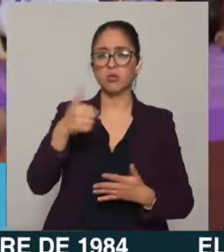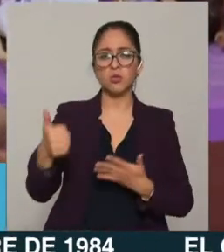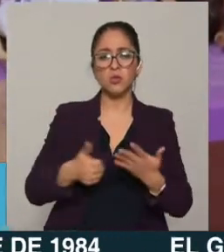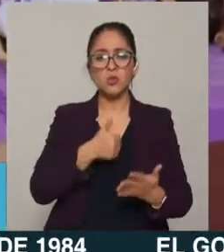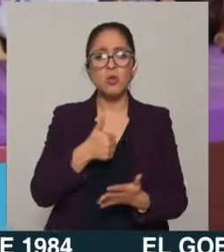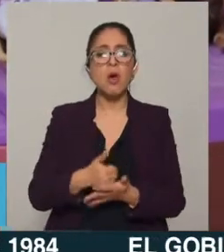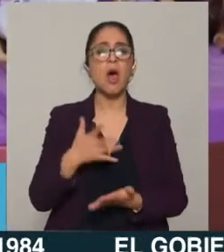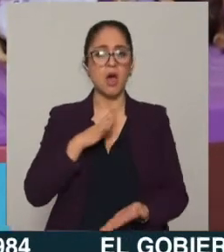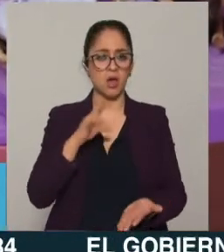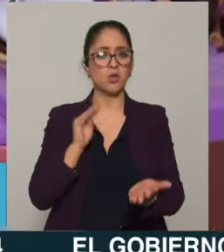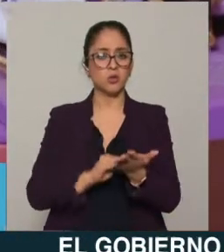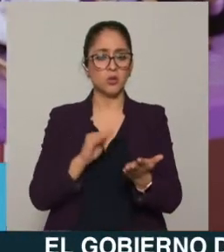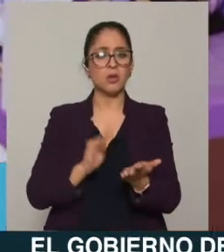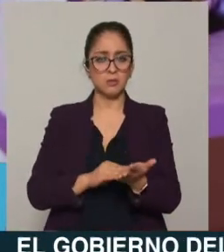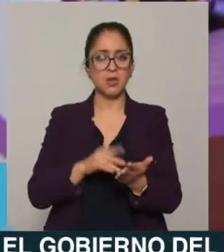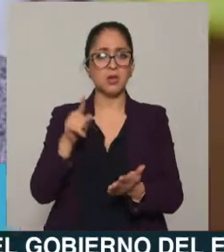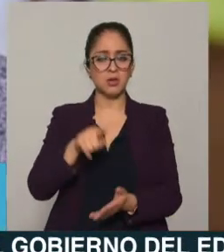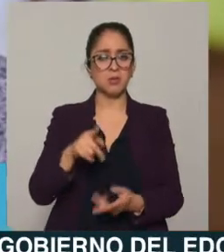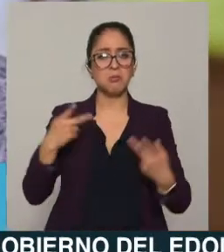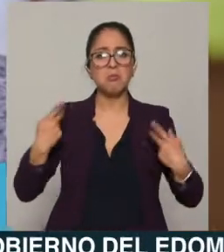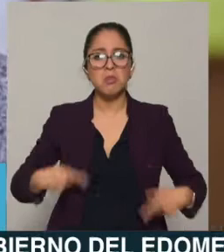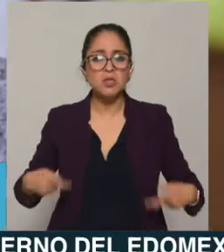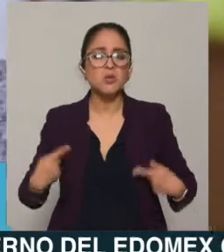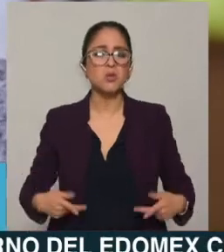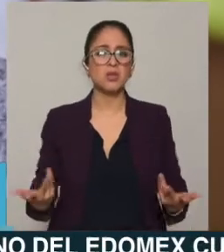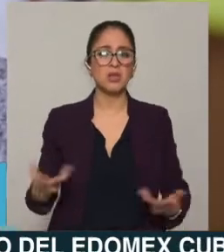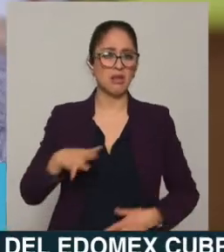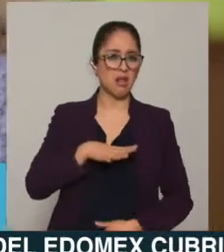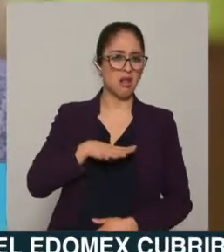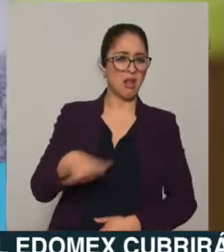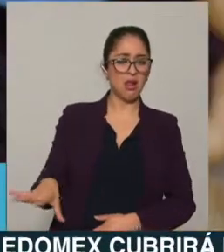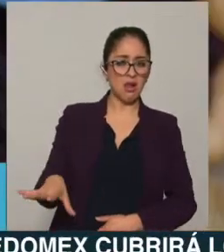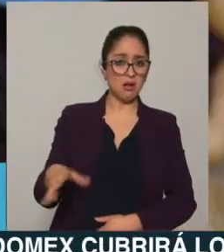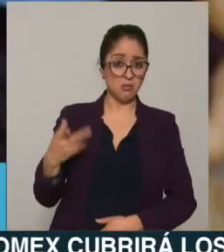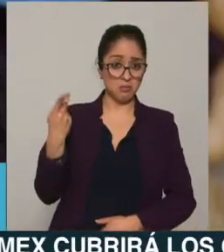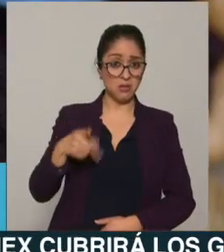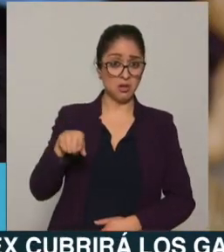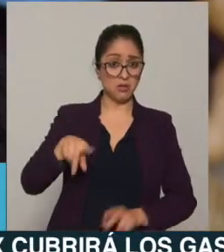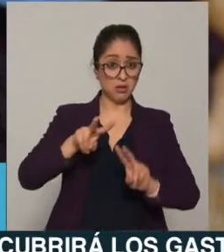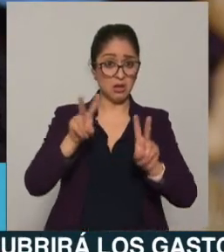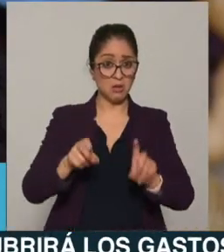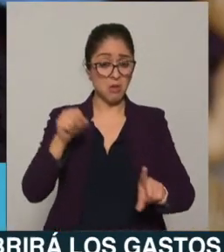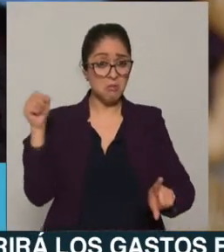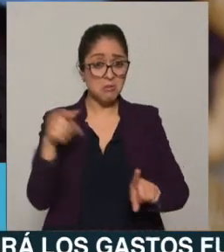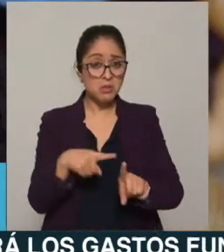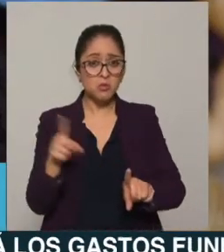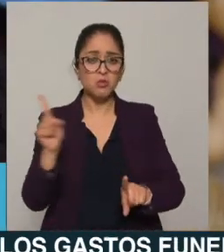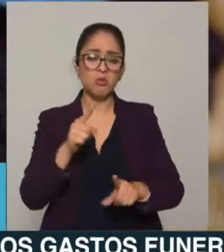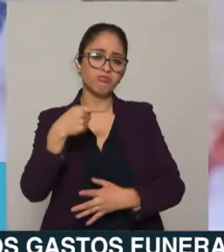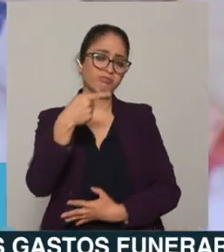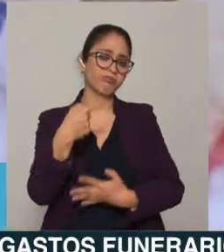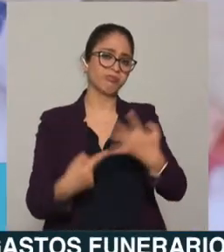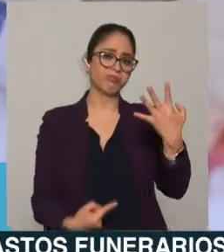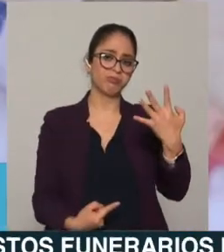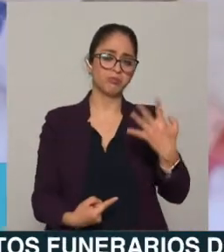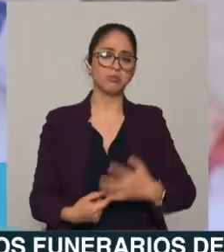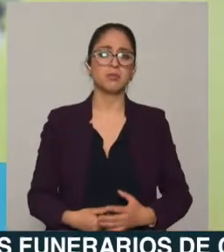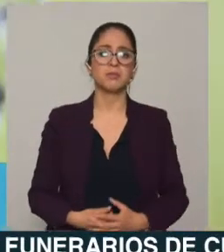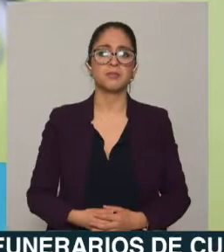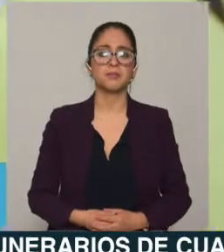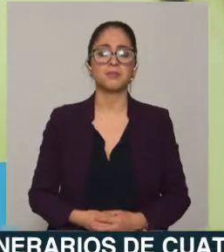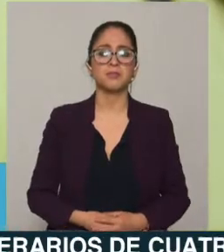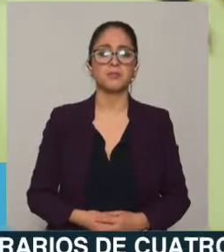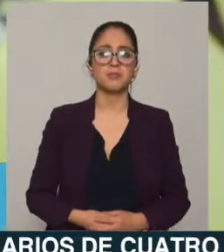grupos bastante intolerantes, no solo en este tema, en muchos otros, pero la constante